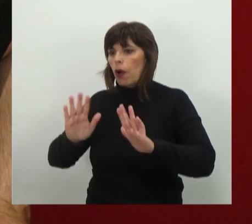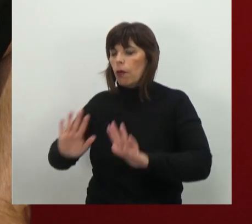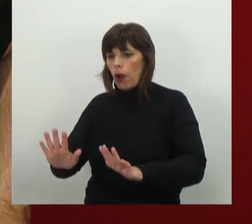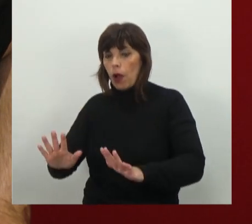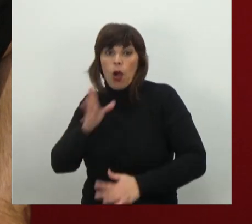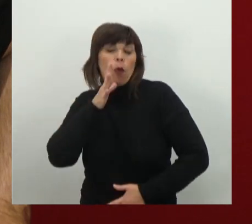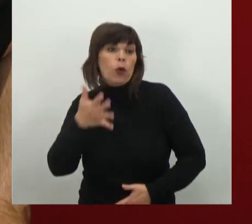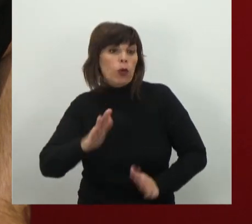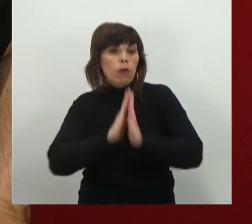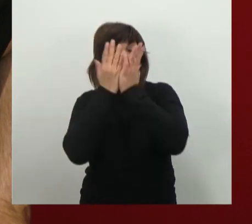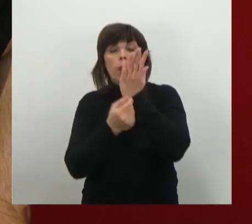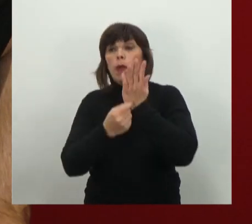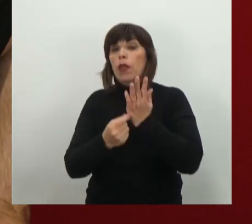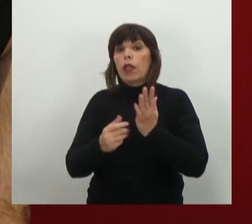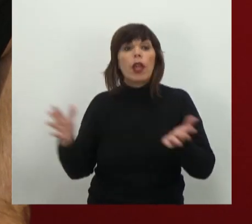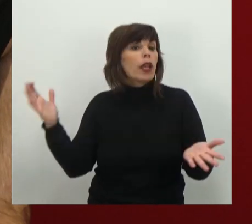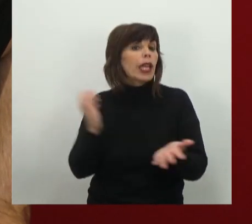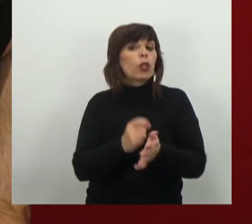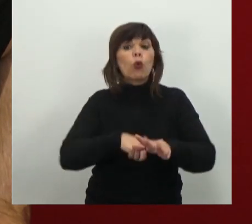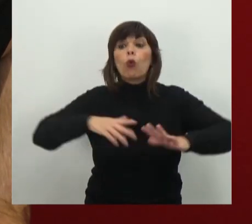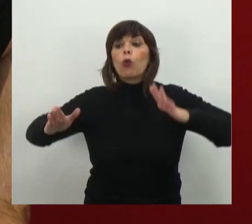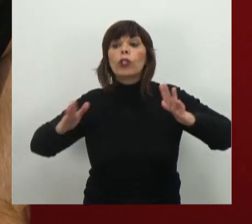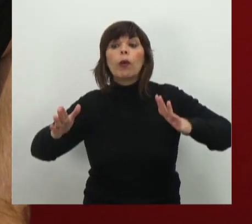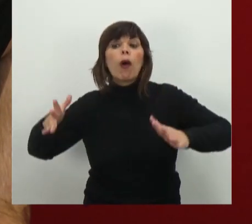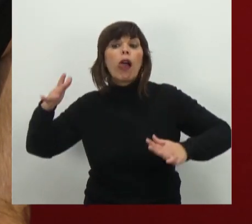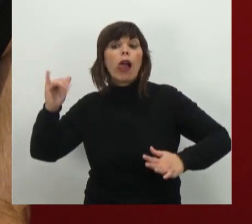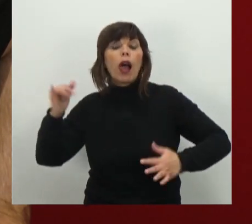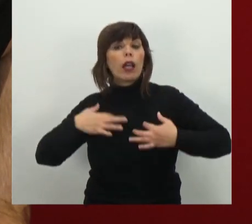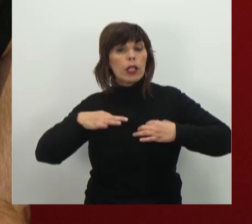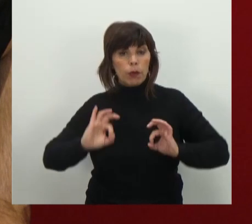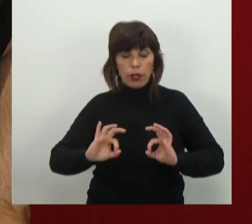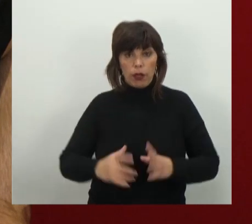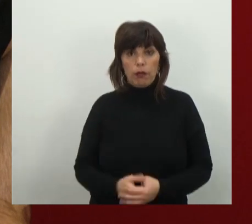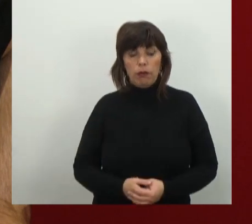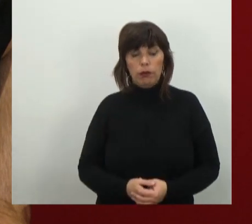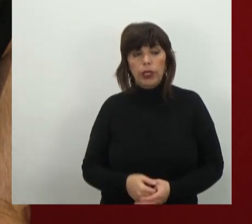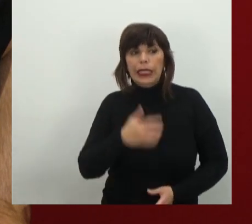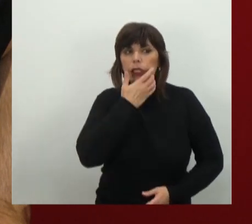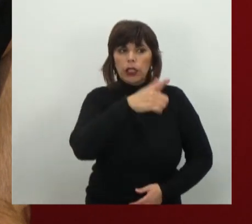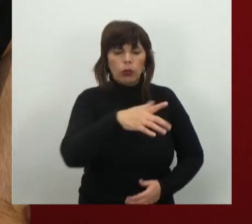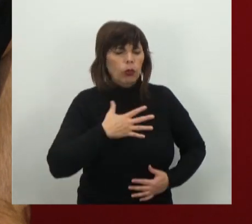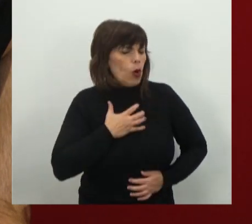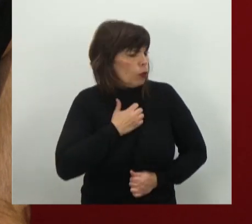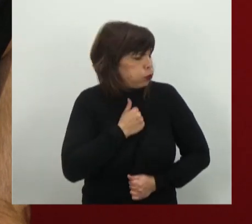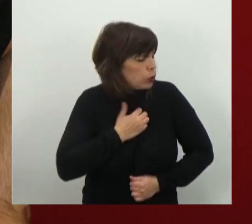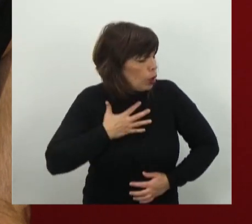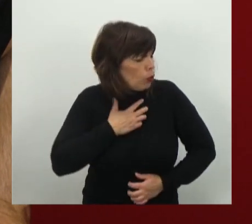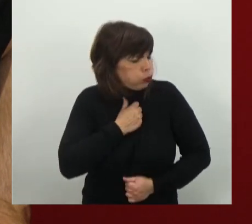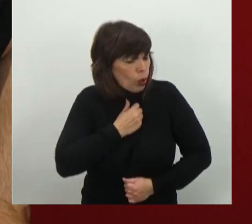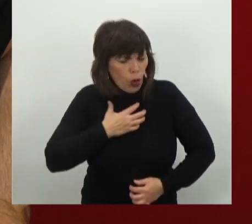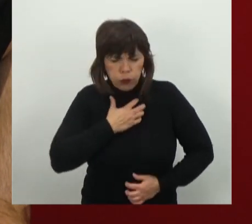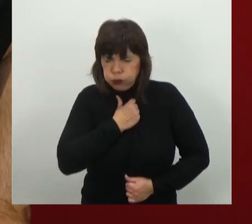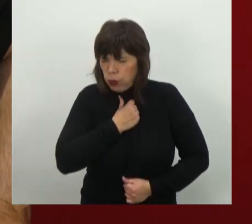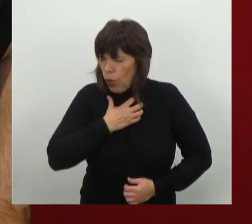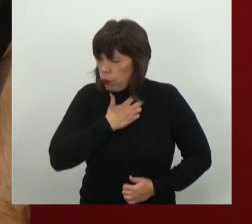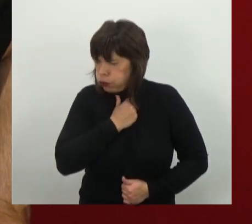hora. ¿Sabes? El agobio es la señal que estás fuera